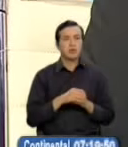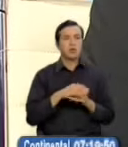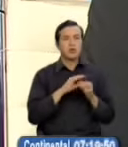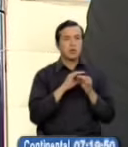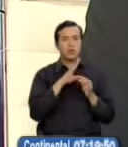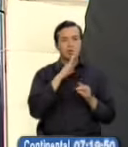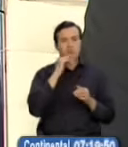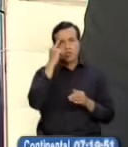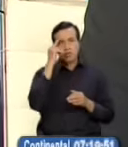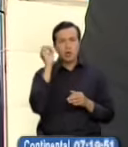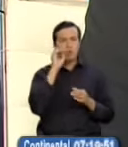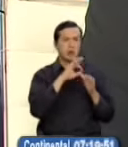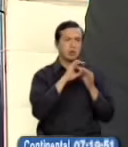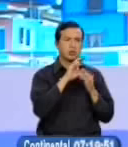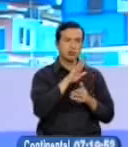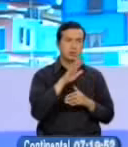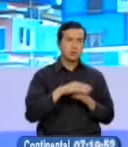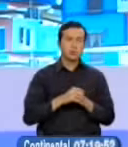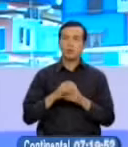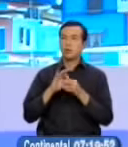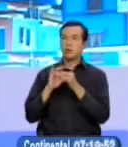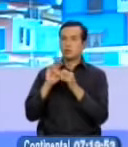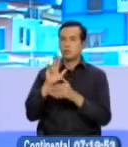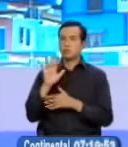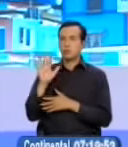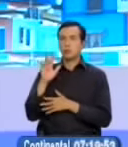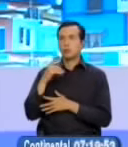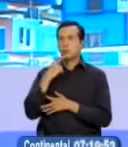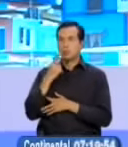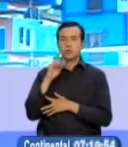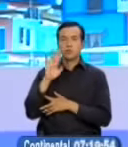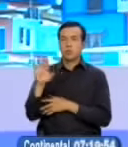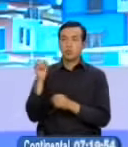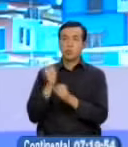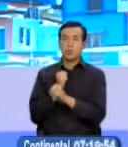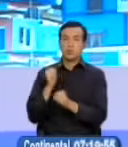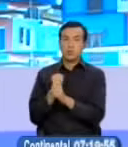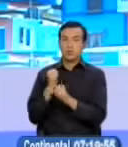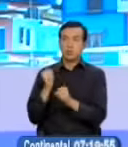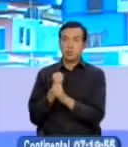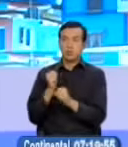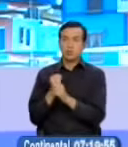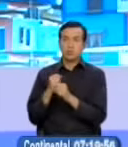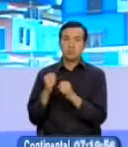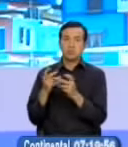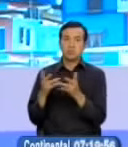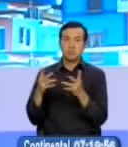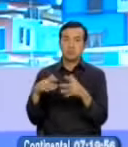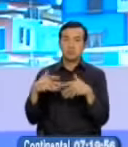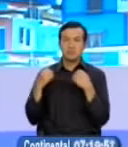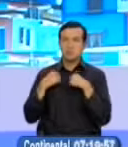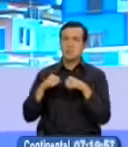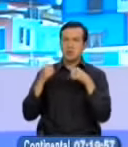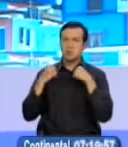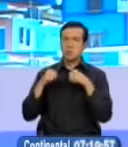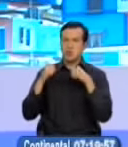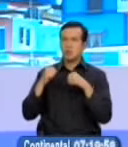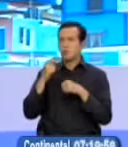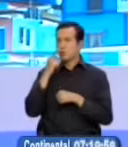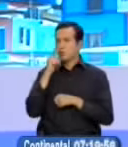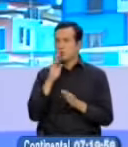más de Alianza País? Yo creo que es de País porque hicieron un trabajo, me parece que absolutamente intencionado